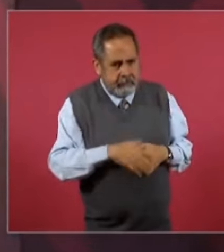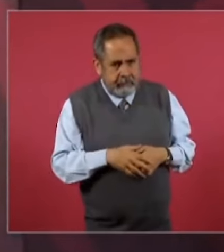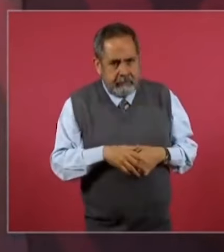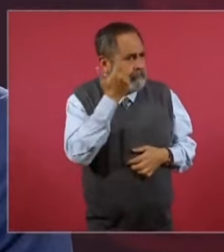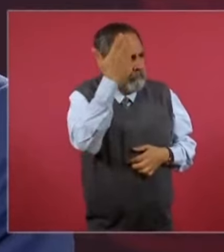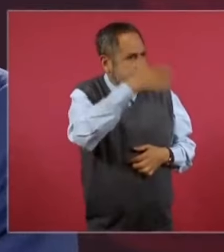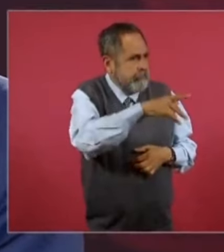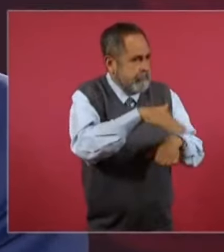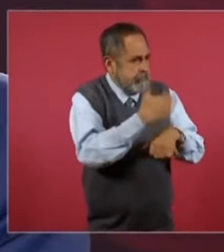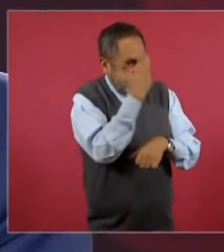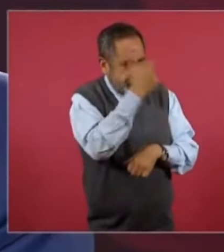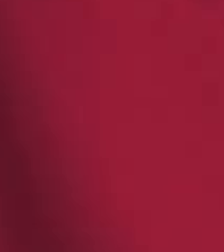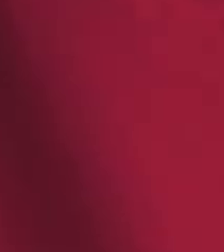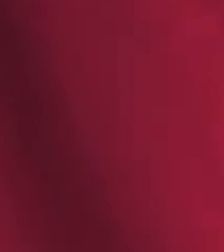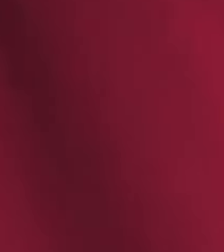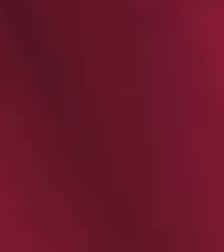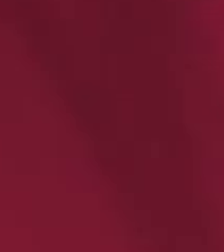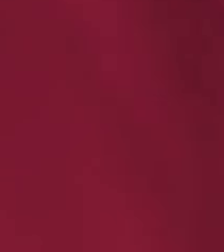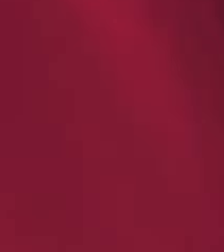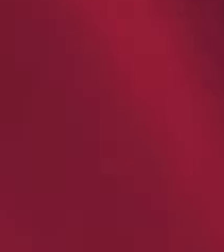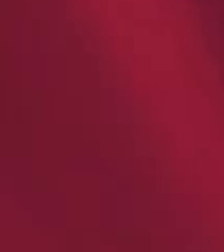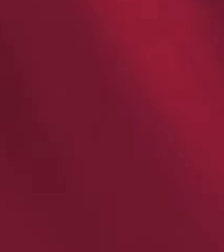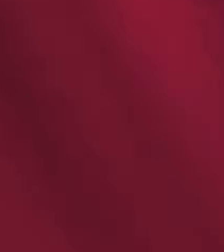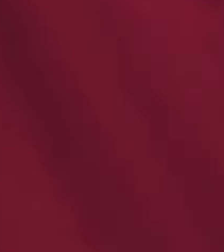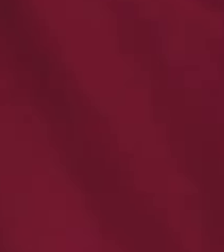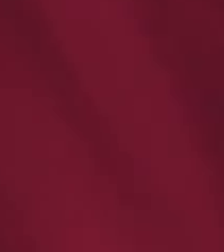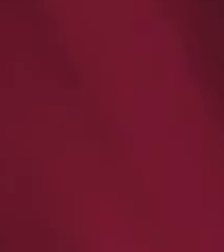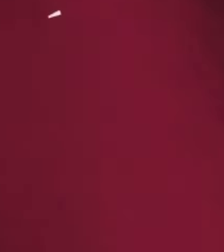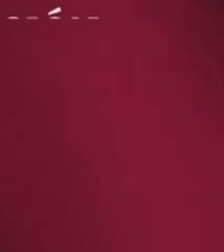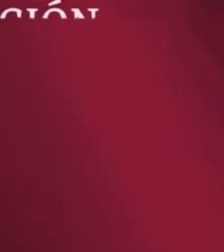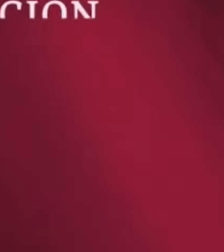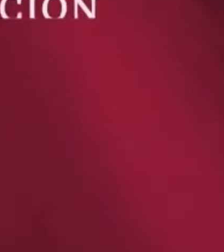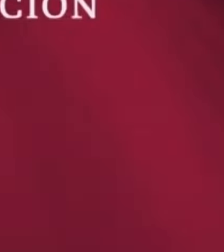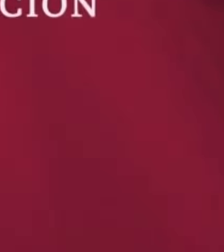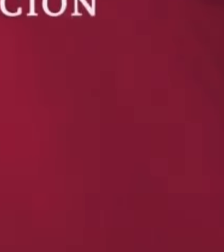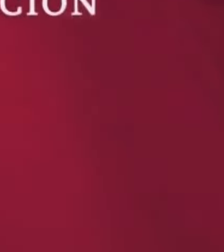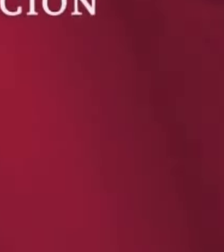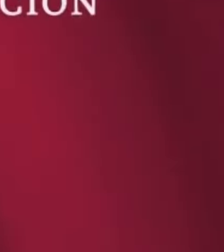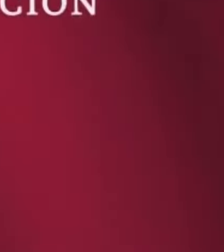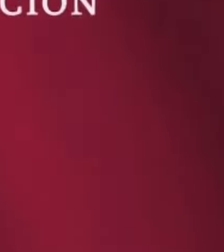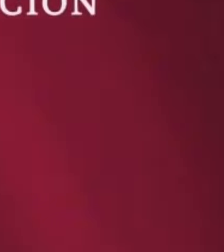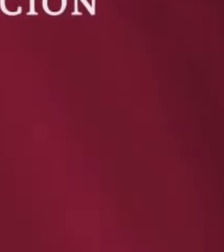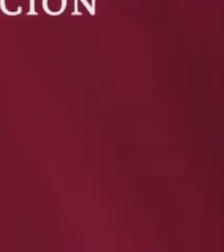interés público? ¿Por qué se quedan callados? Gobierno de México.